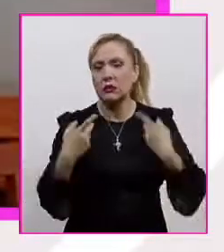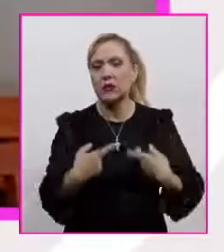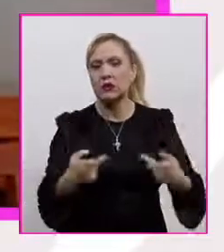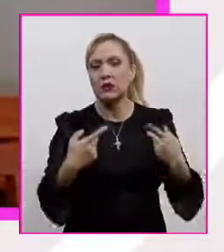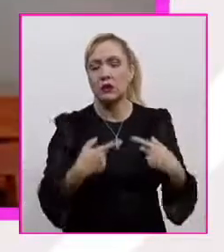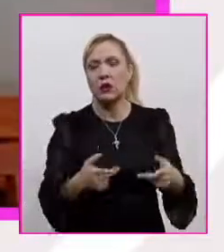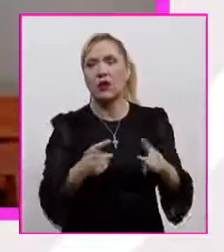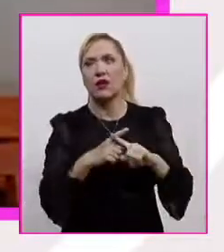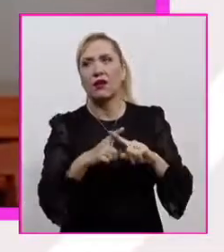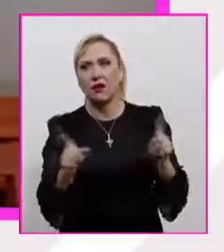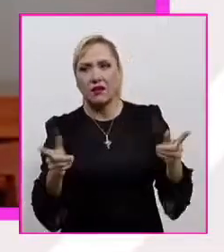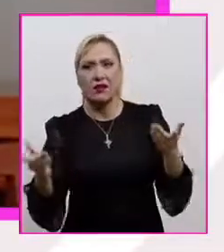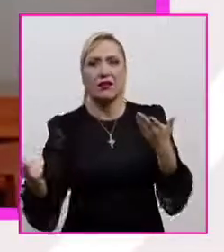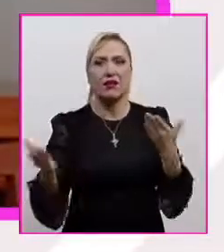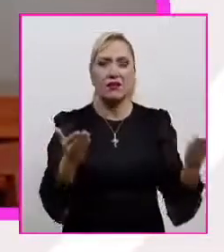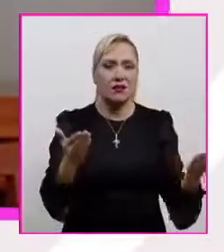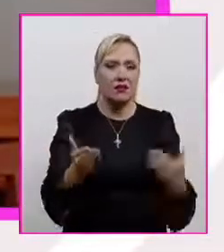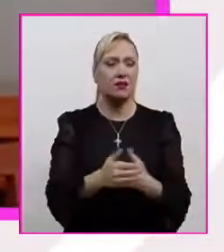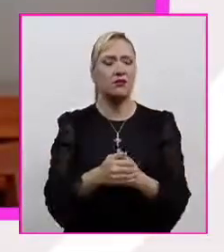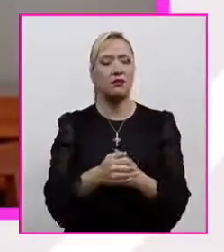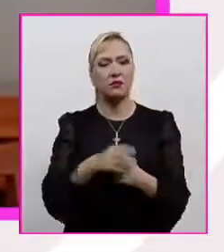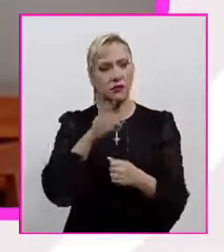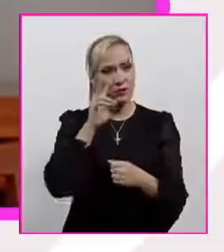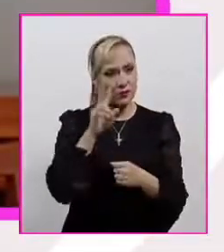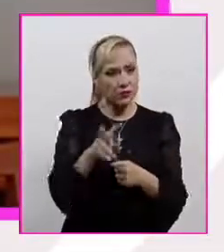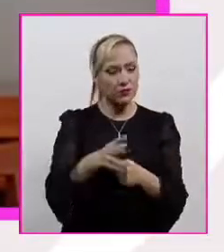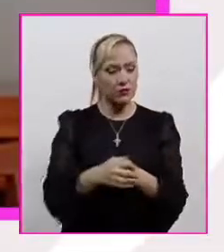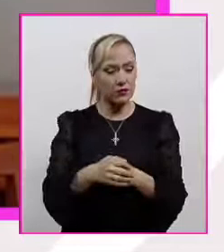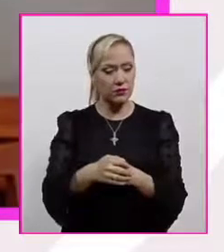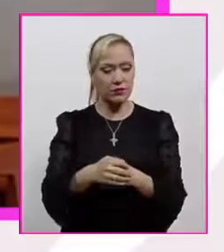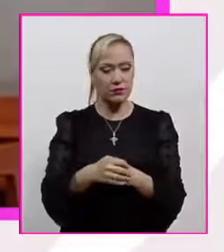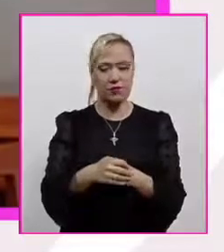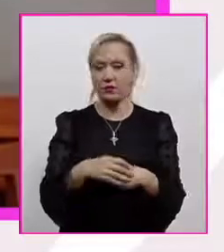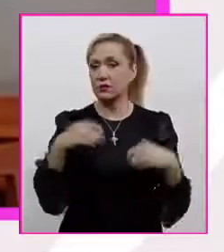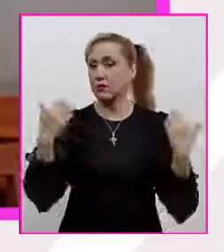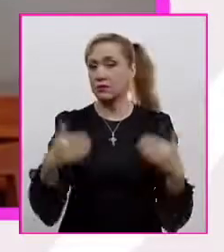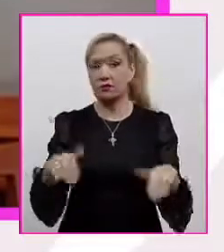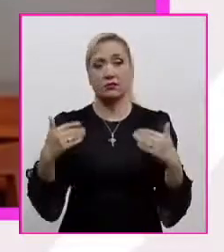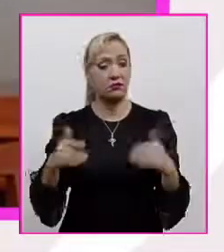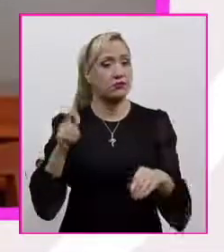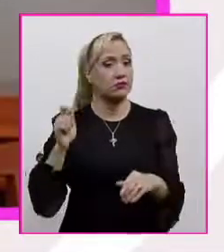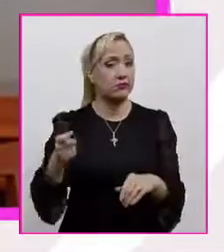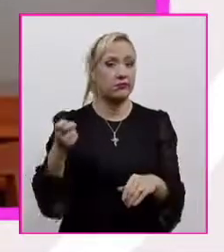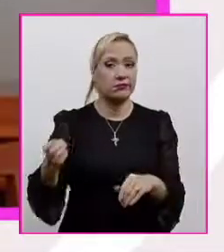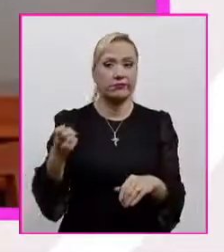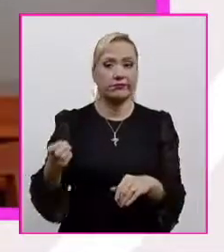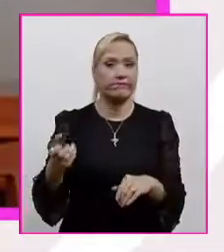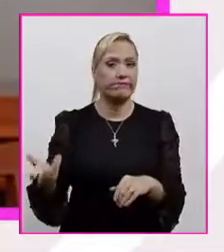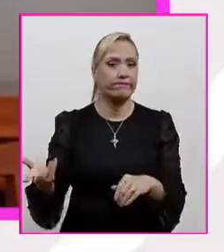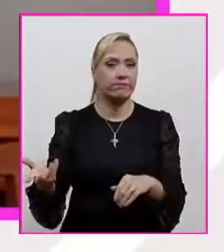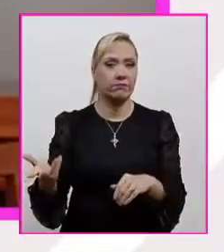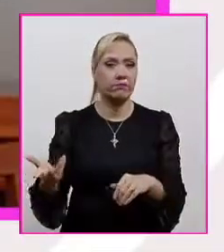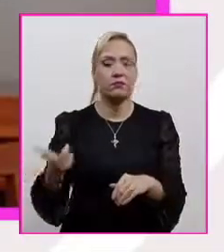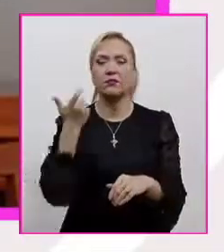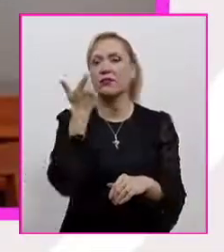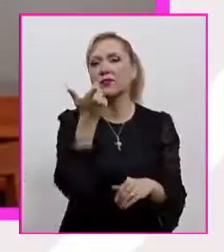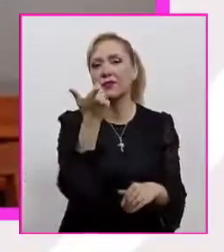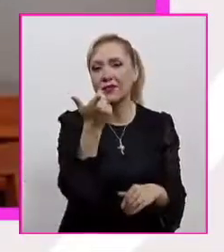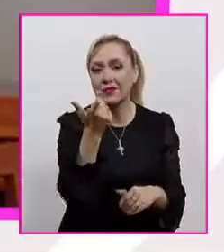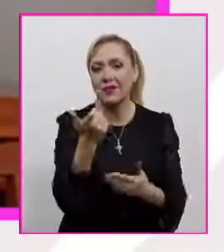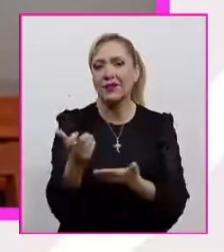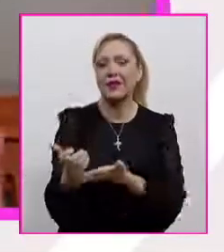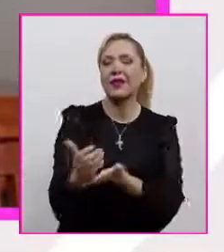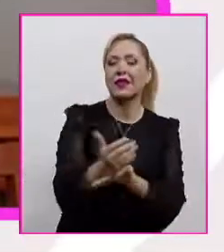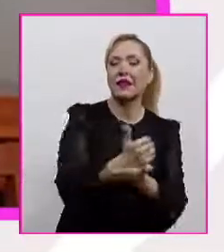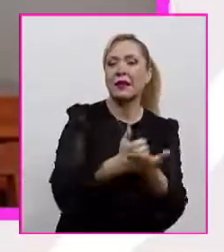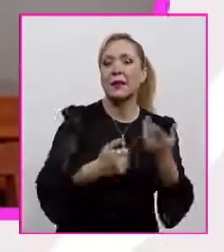del mundo global, vemos que está sesgado los ingresos de